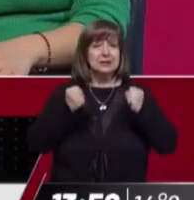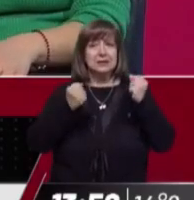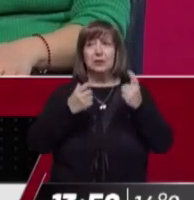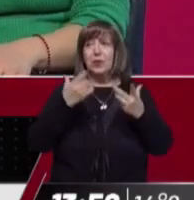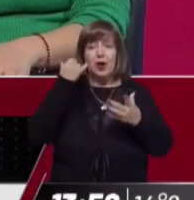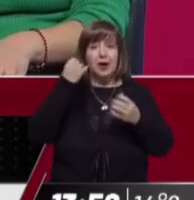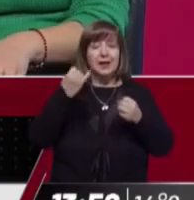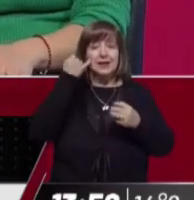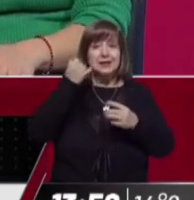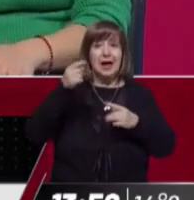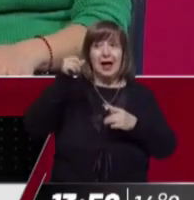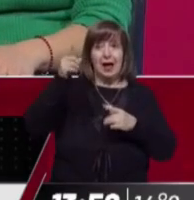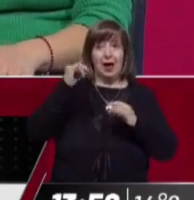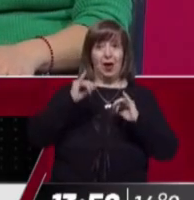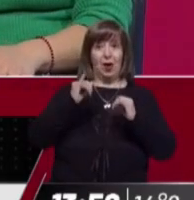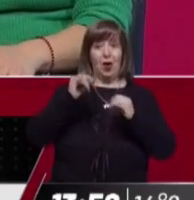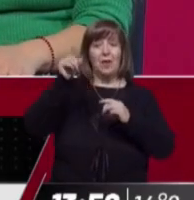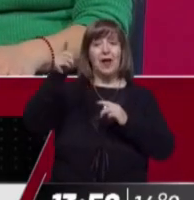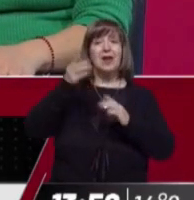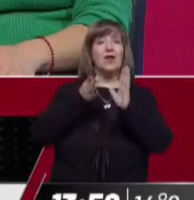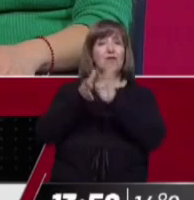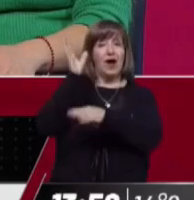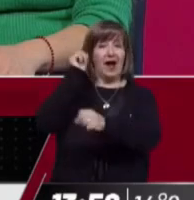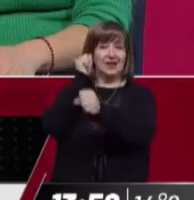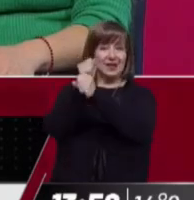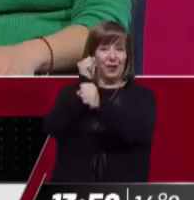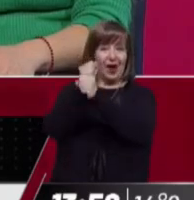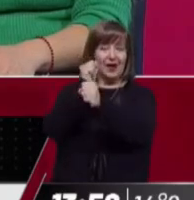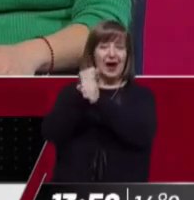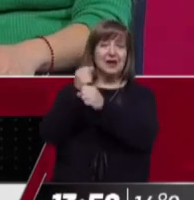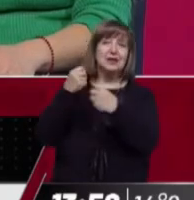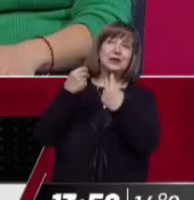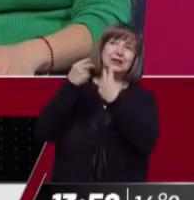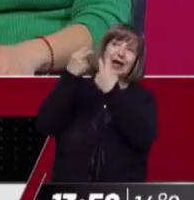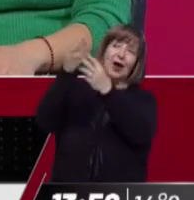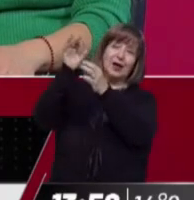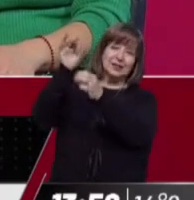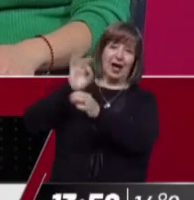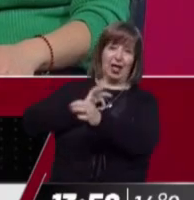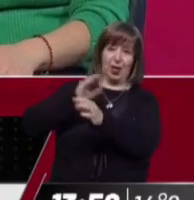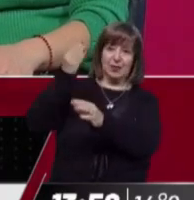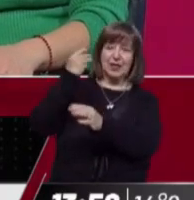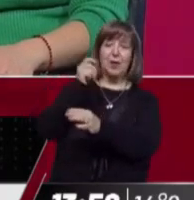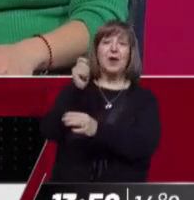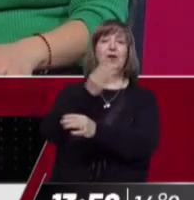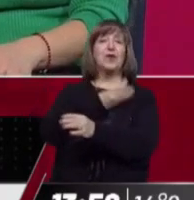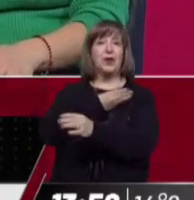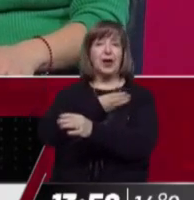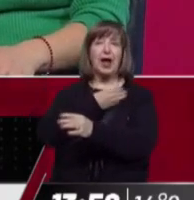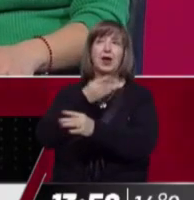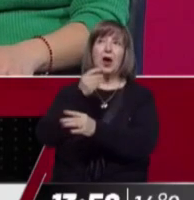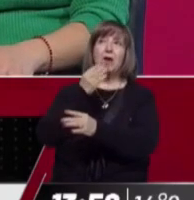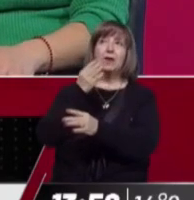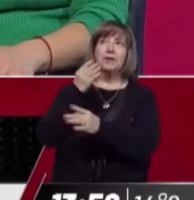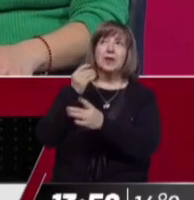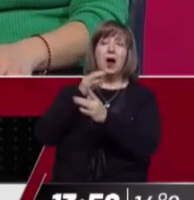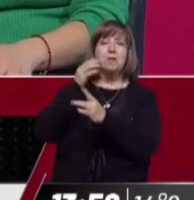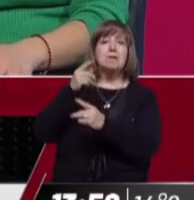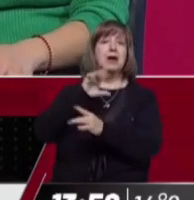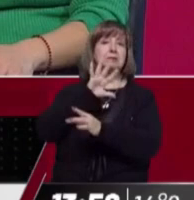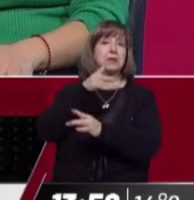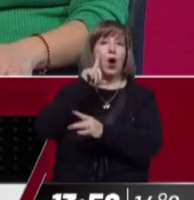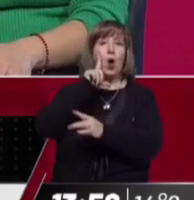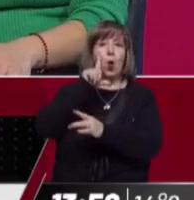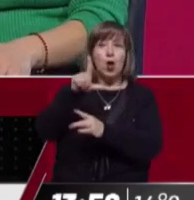dudas, recordemos que Alejo fue en busca de un mejor porvenir allí el año pasado, febrero, marzo del 2023. En